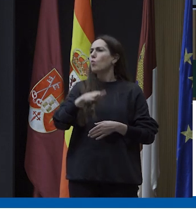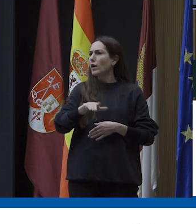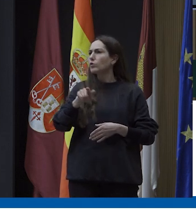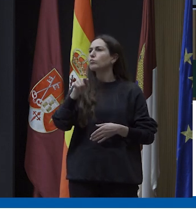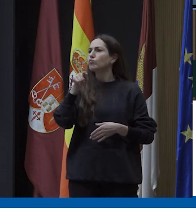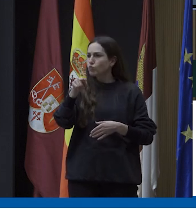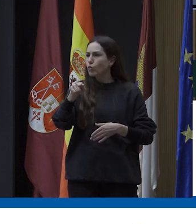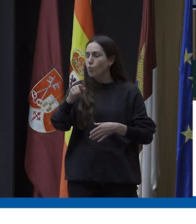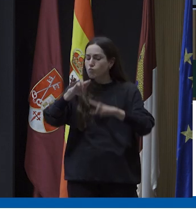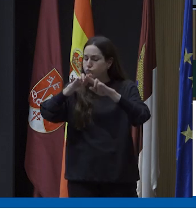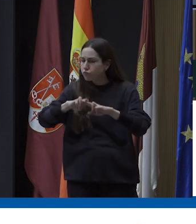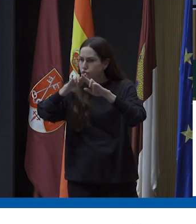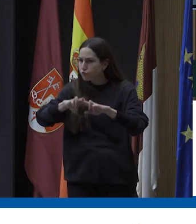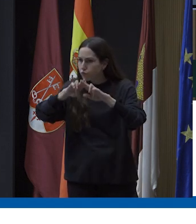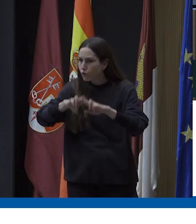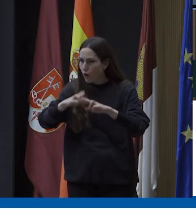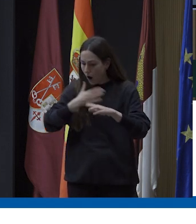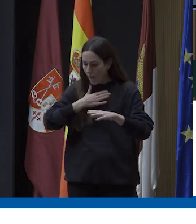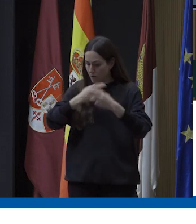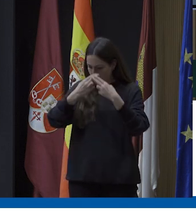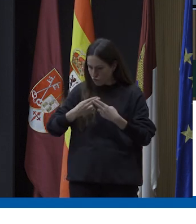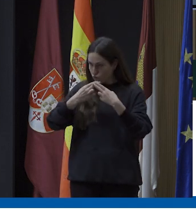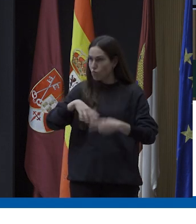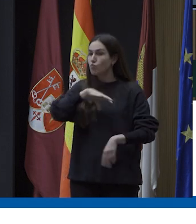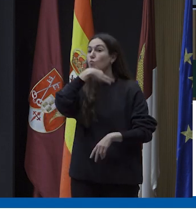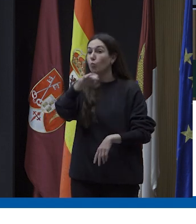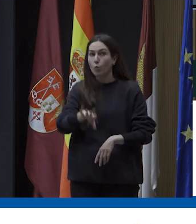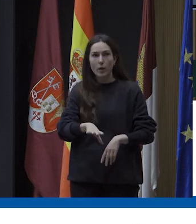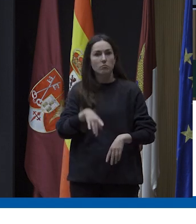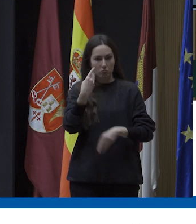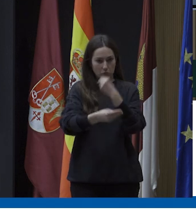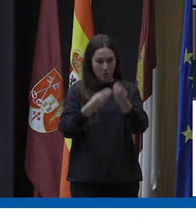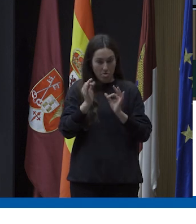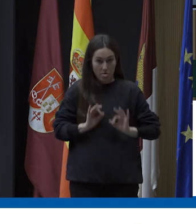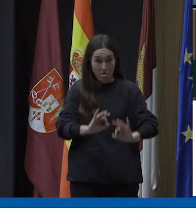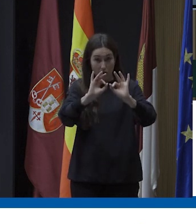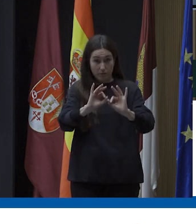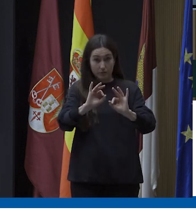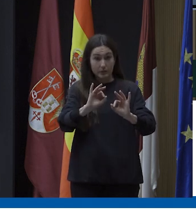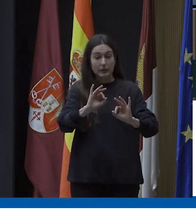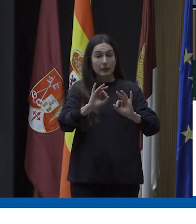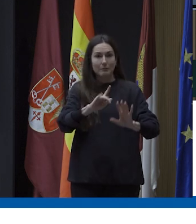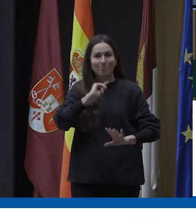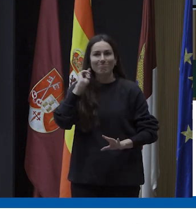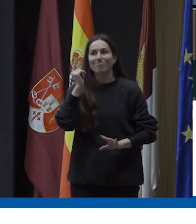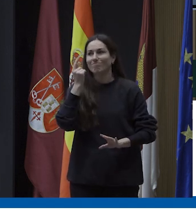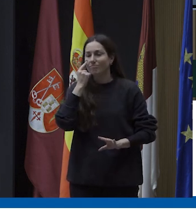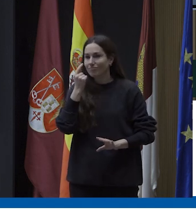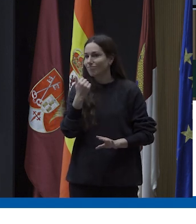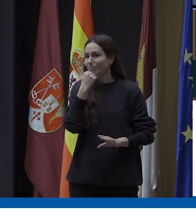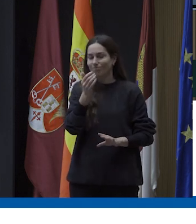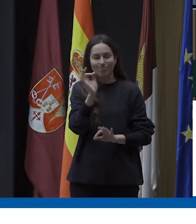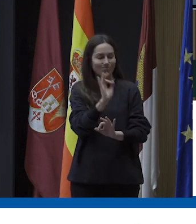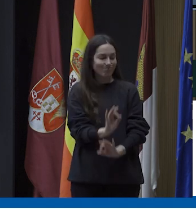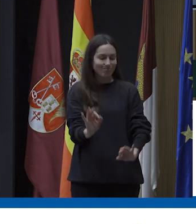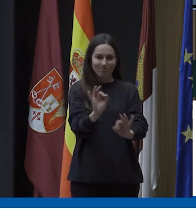una necropsia, intentar ver qué estaba pasando. Y ellos así lo hicieron, pero no descubrieron nada, no fueron capaces de encontrar